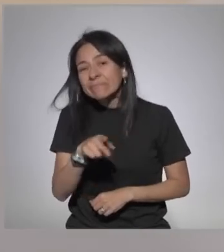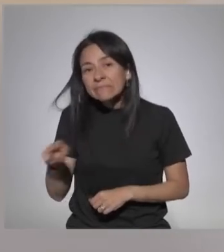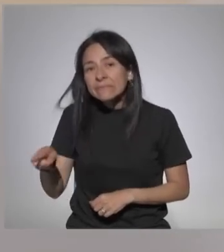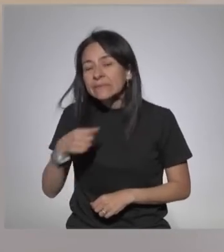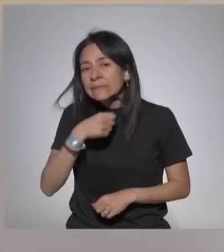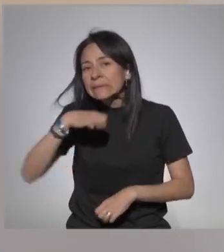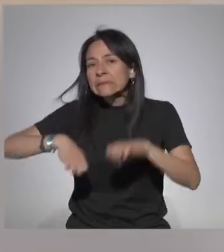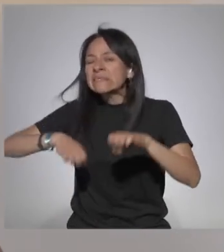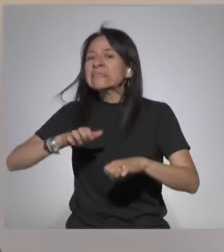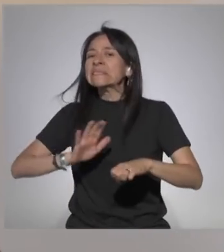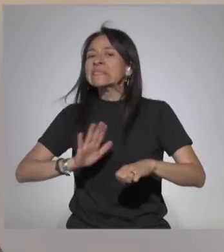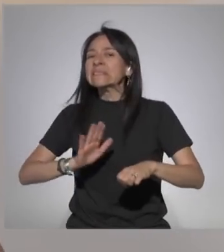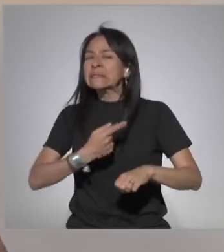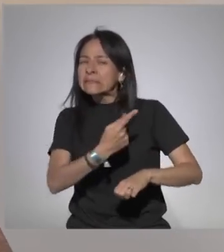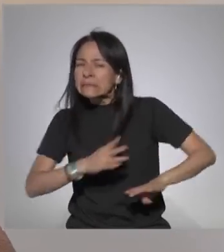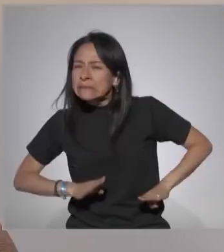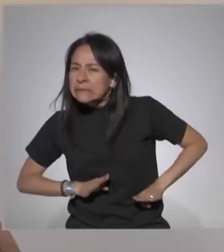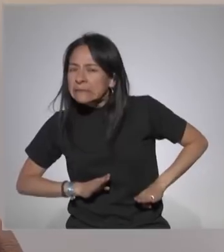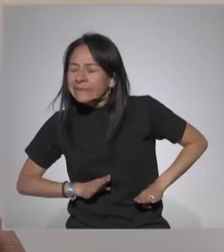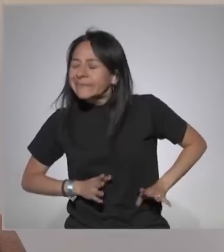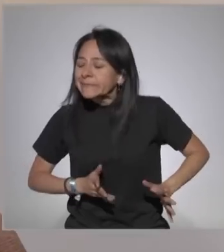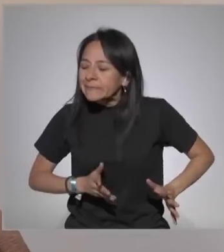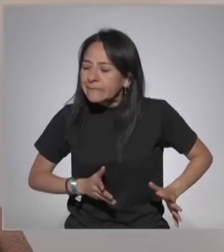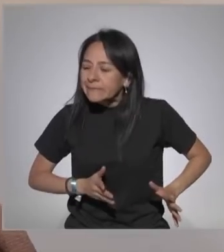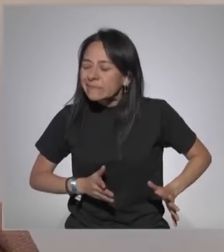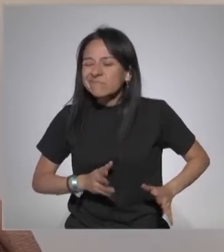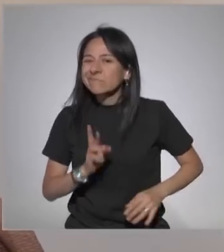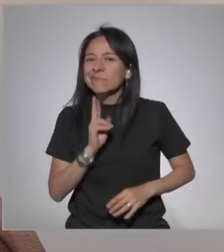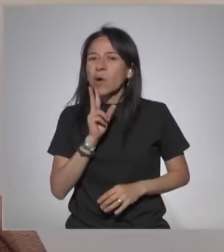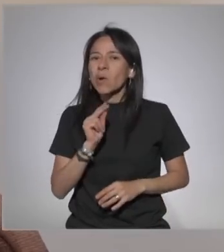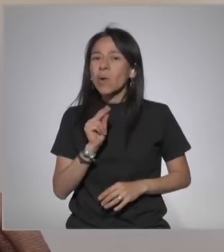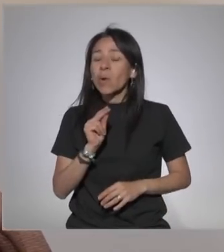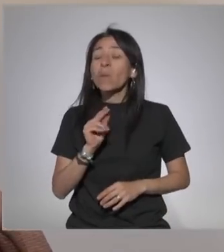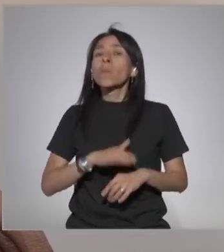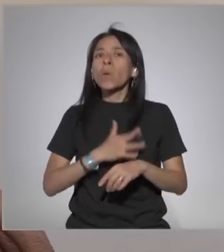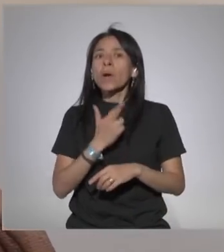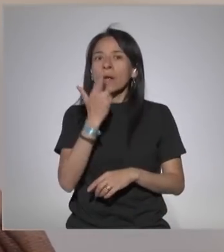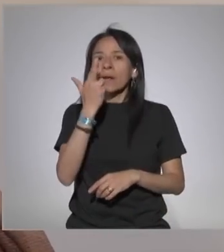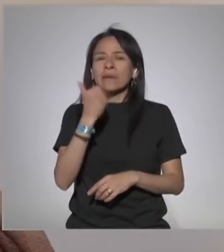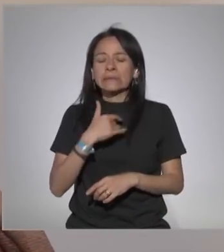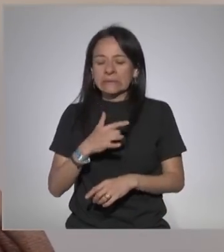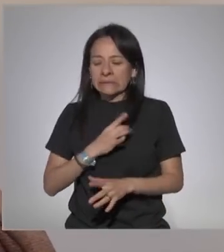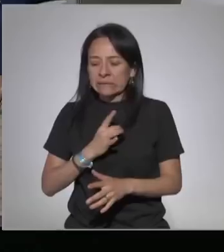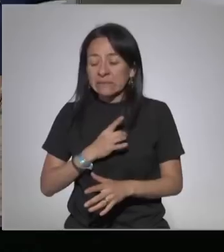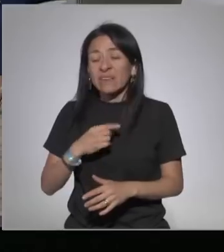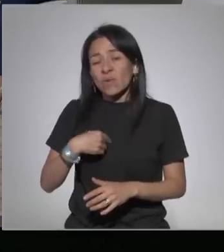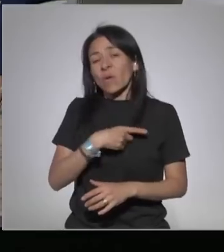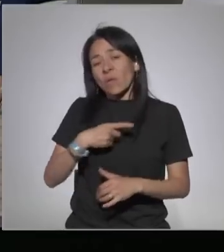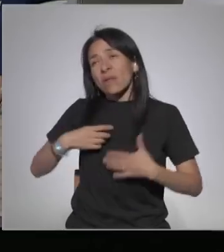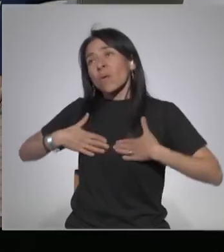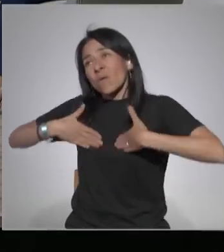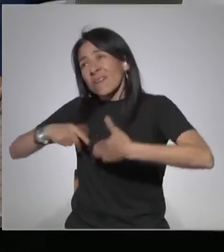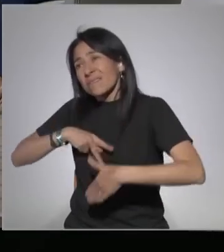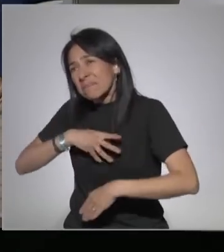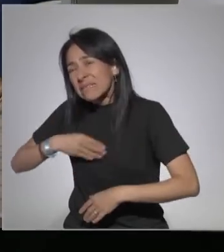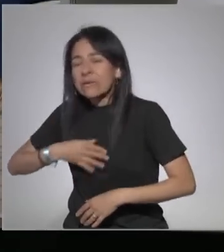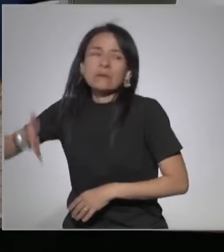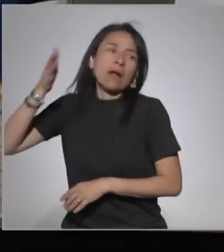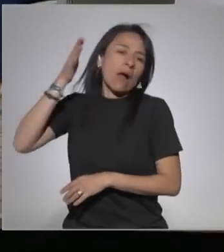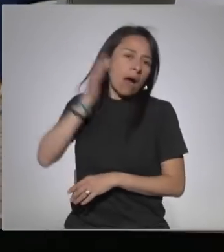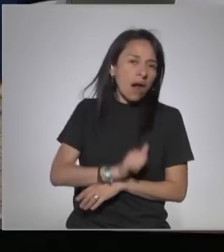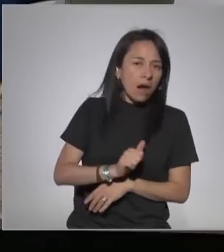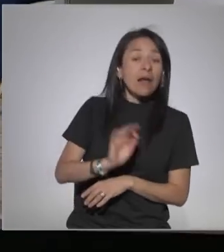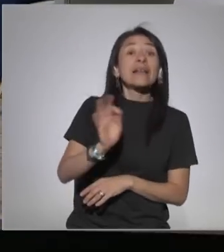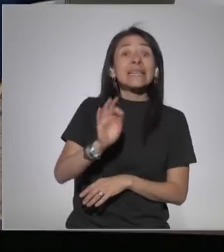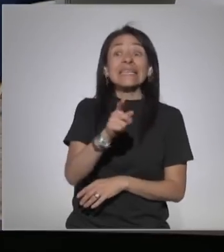una pareja es pensar que se lo tienen que decir a sus hijos. Y que tienen que tener la aprobación incluso. Y que ¿no? los hijos digan, es que mamá, no te